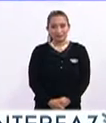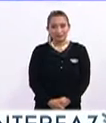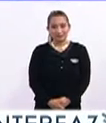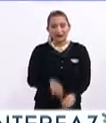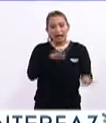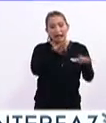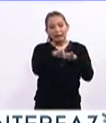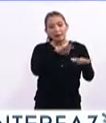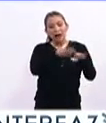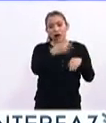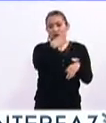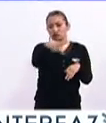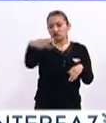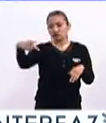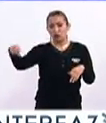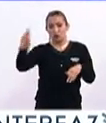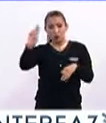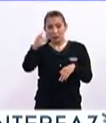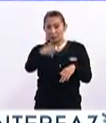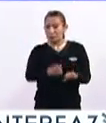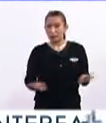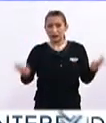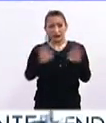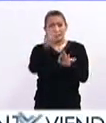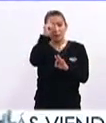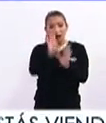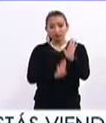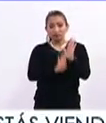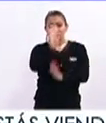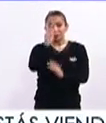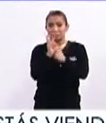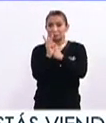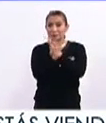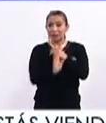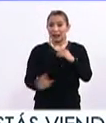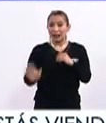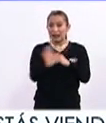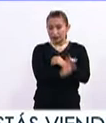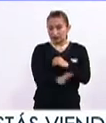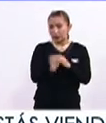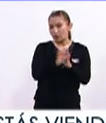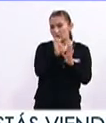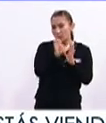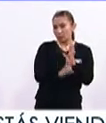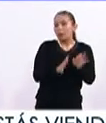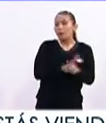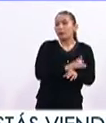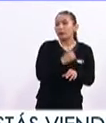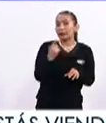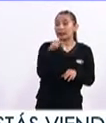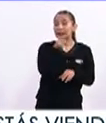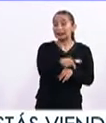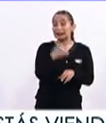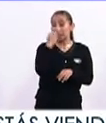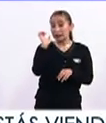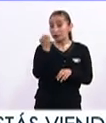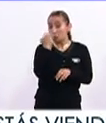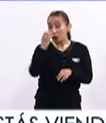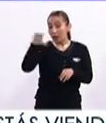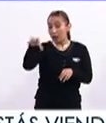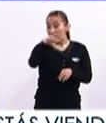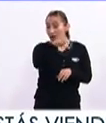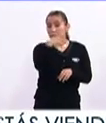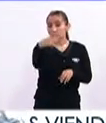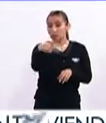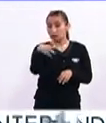La labor de las universidades es fundamental para el desarrollo de los pueblos. Entre otras cosas, estas casas de estudio